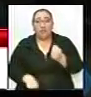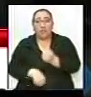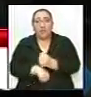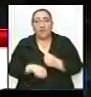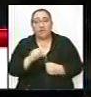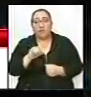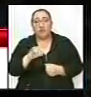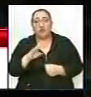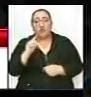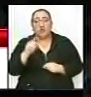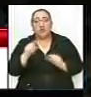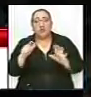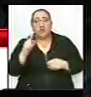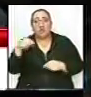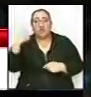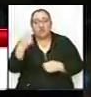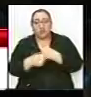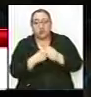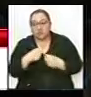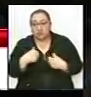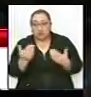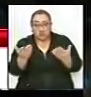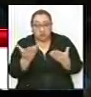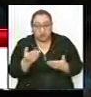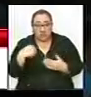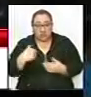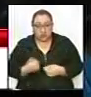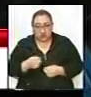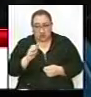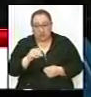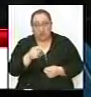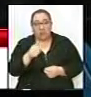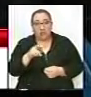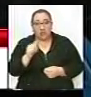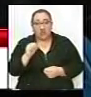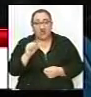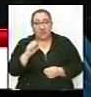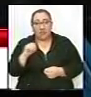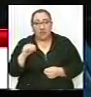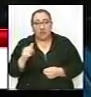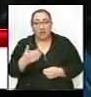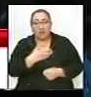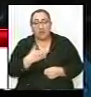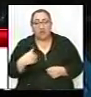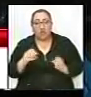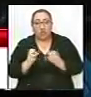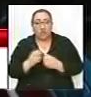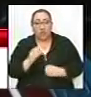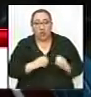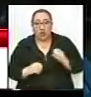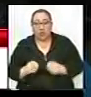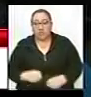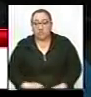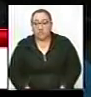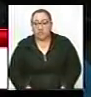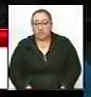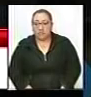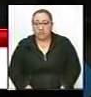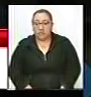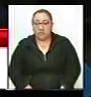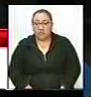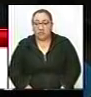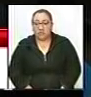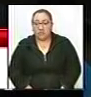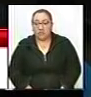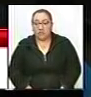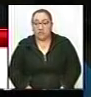Sub-17 el próximo año. He recibido yo aquí a la señora Mara Seminario, que es la presidenta del comité organizador. Imagínense usted, con